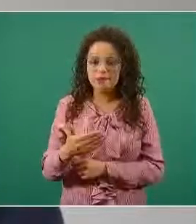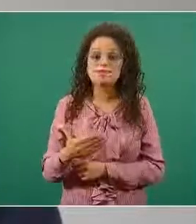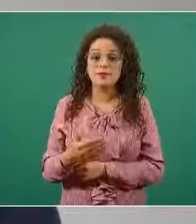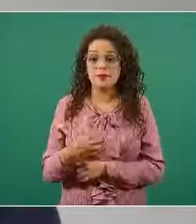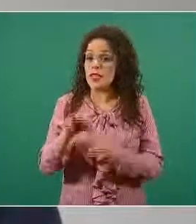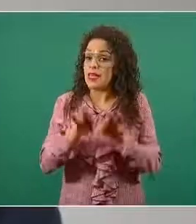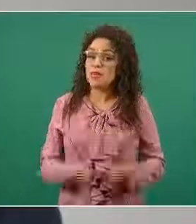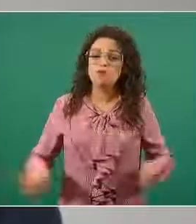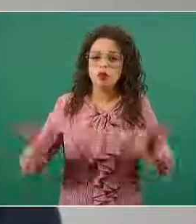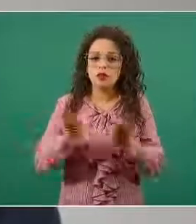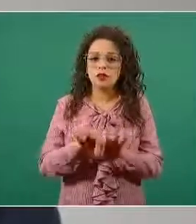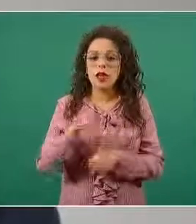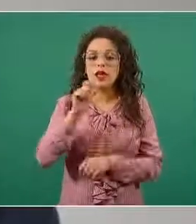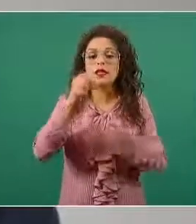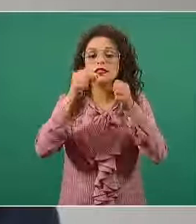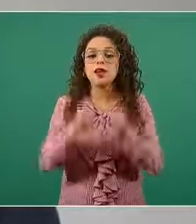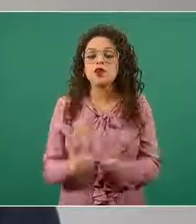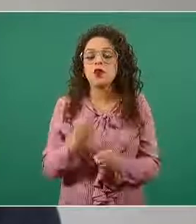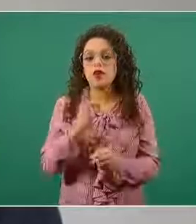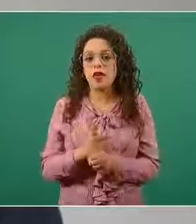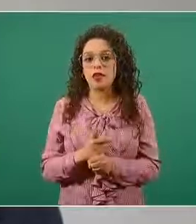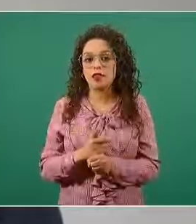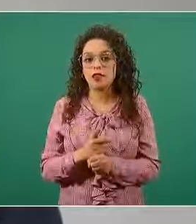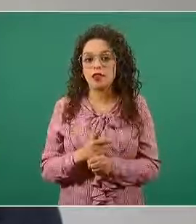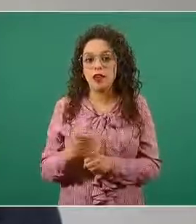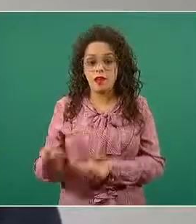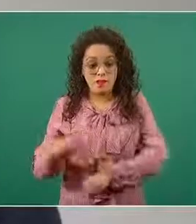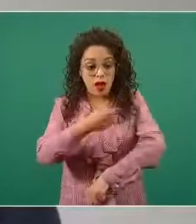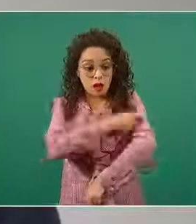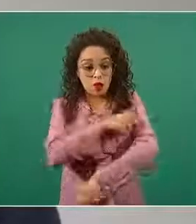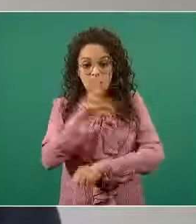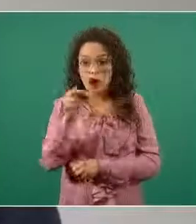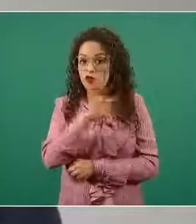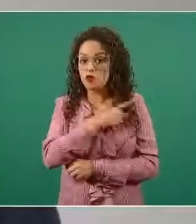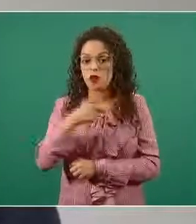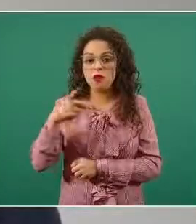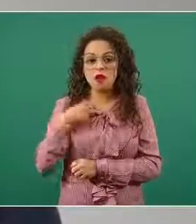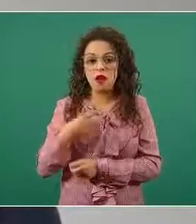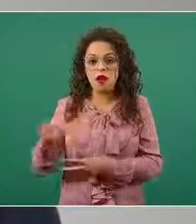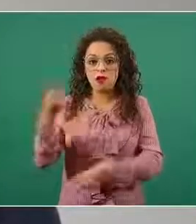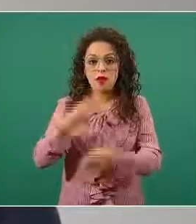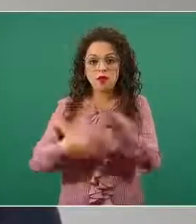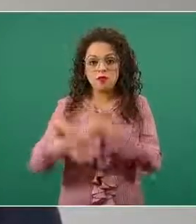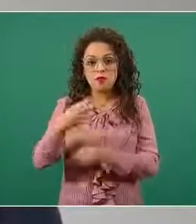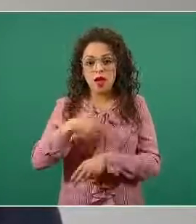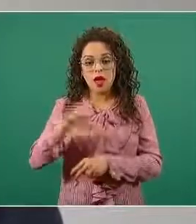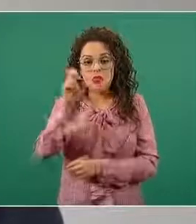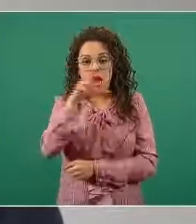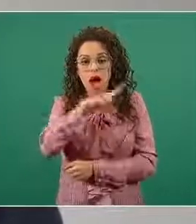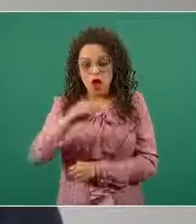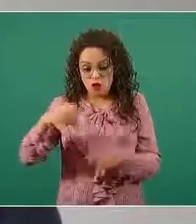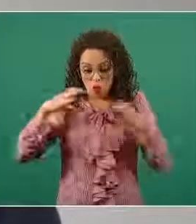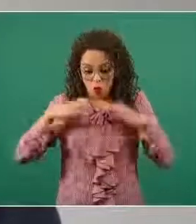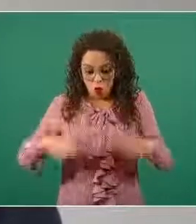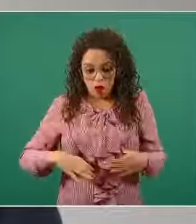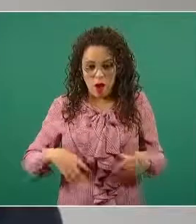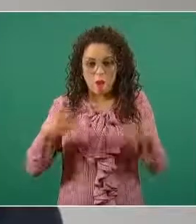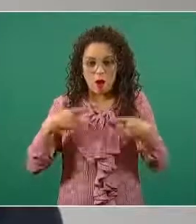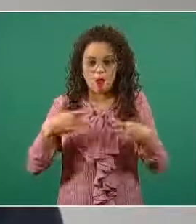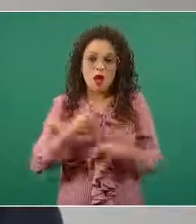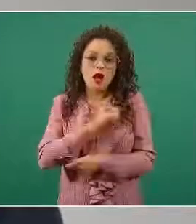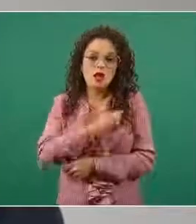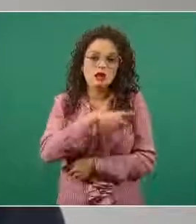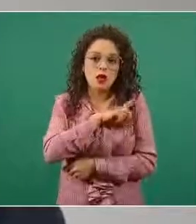que la vacuna no debe de producir un daño a la salud de la persona y solamente producir